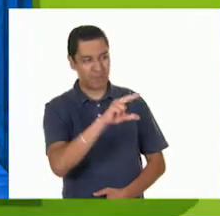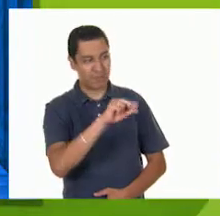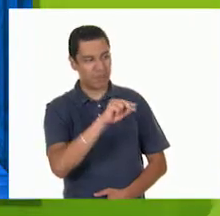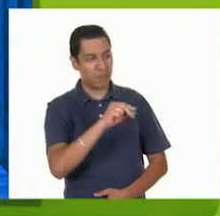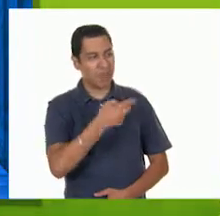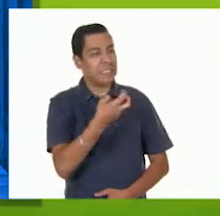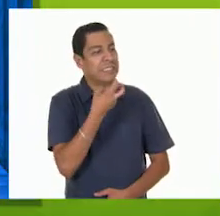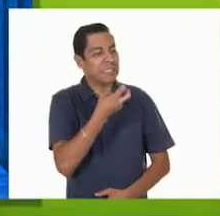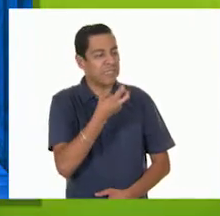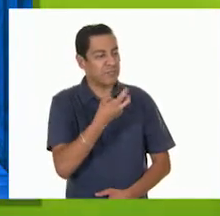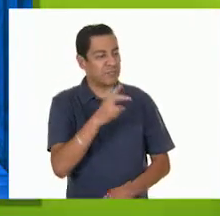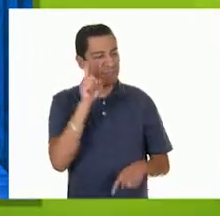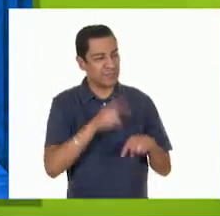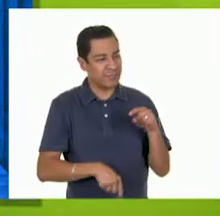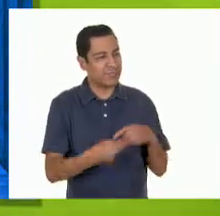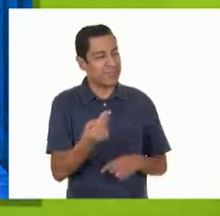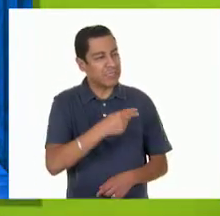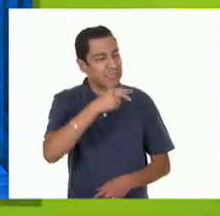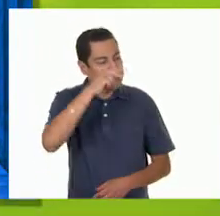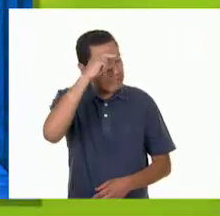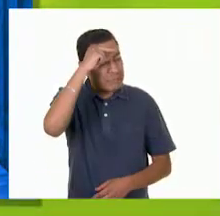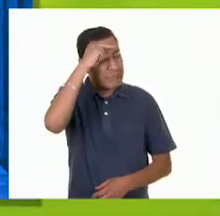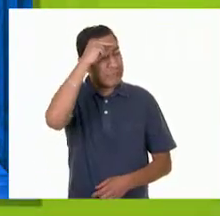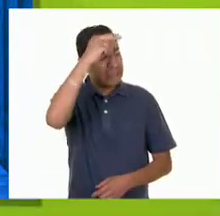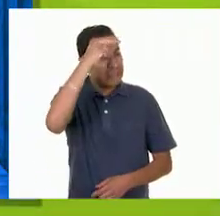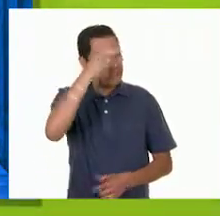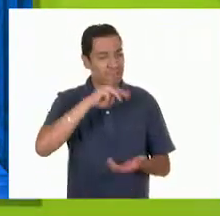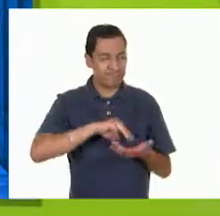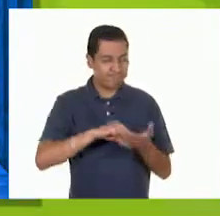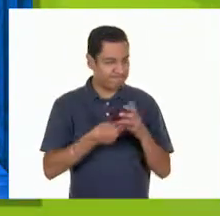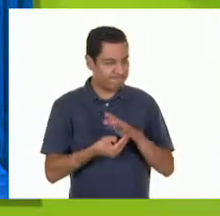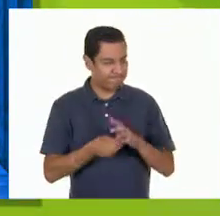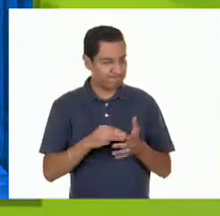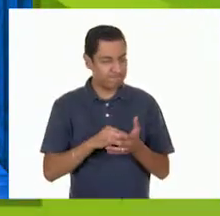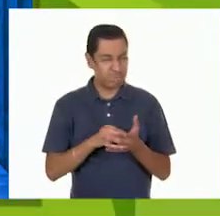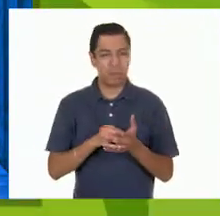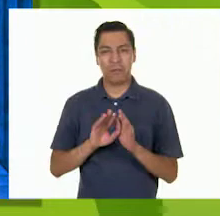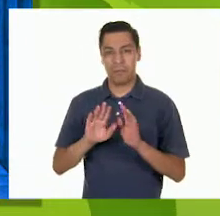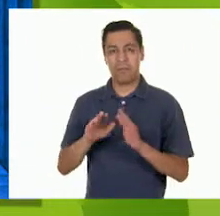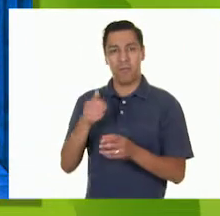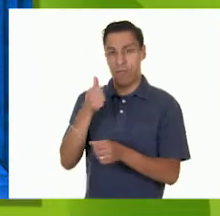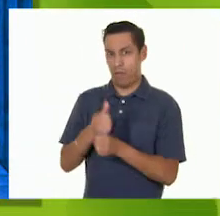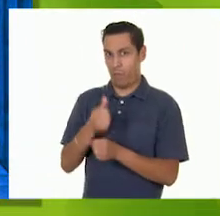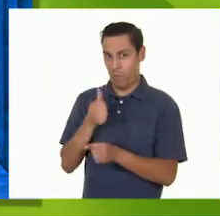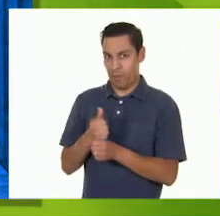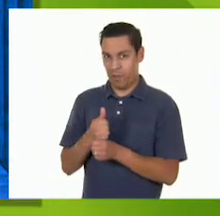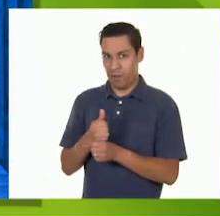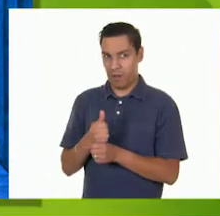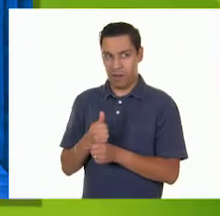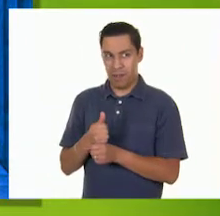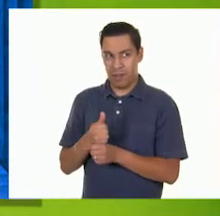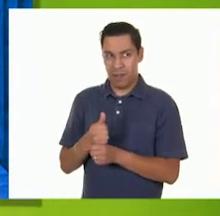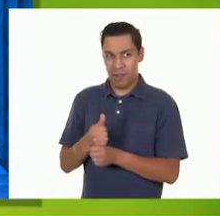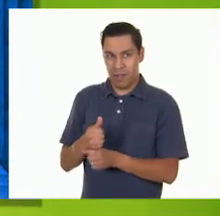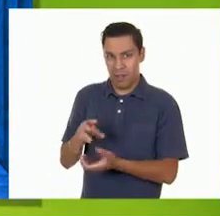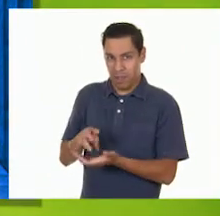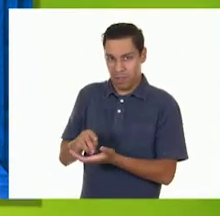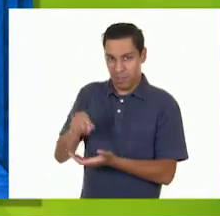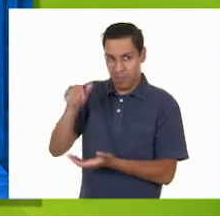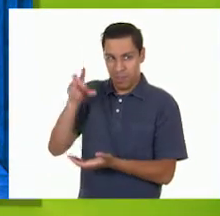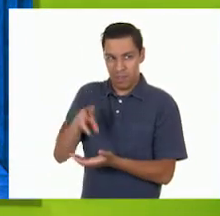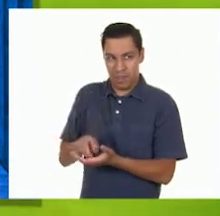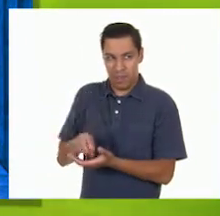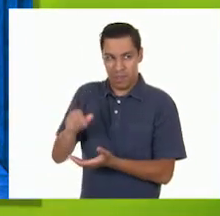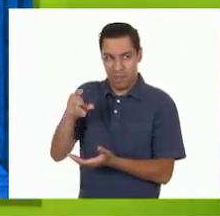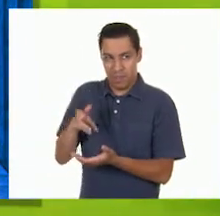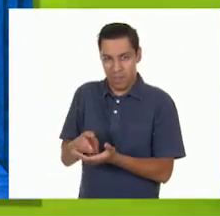la inteligencia abuela sacaba entonces el nixtamal y de aquel